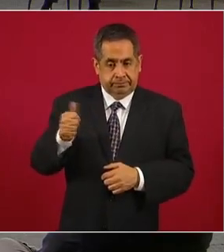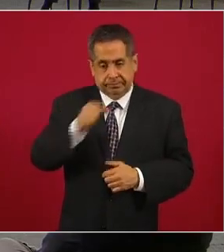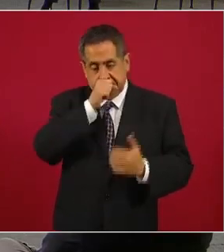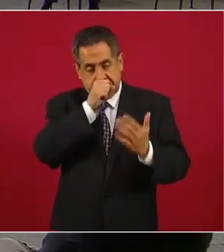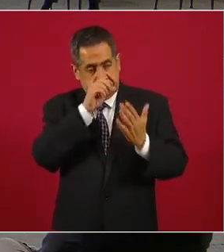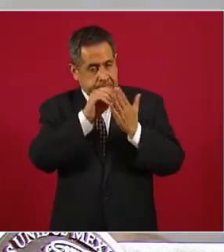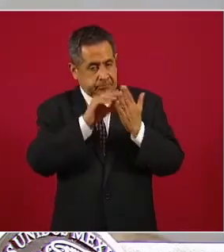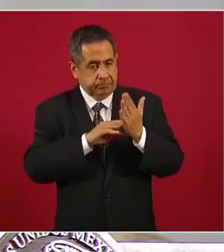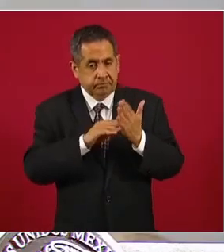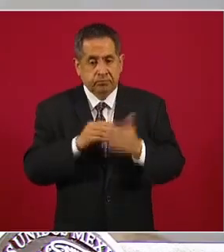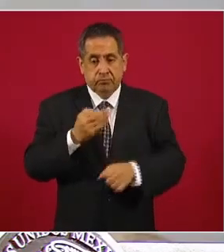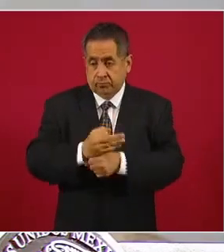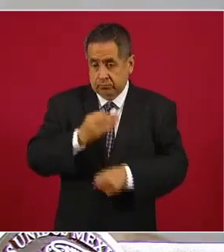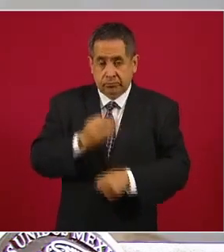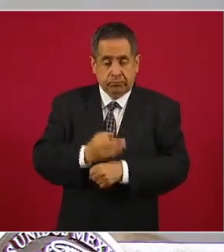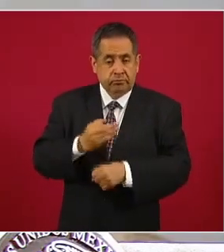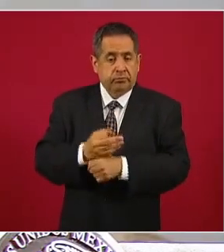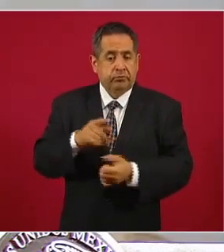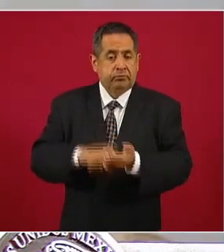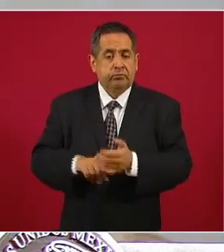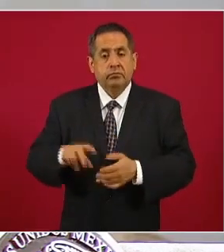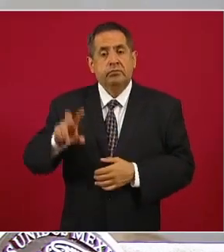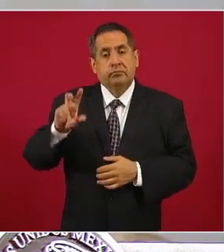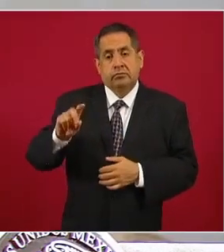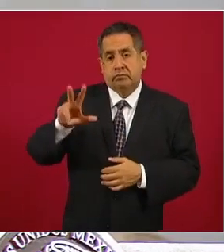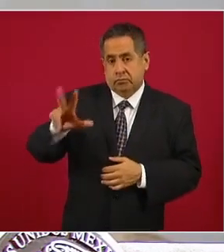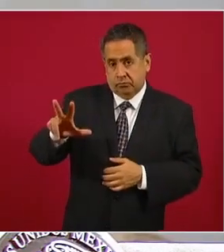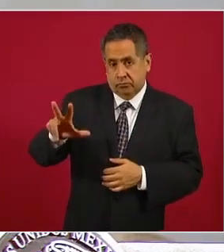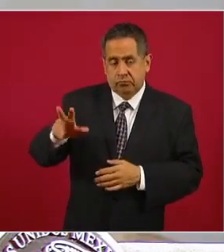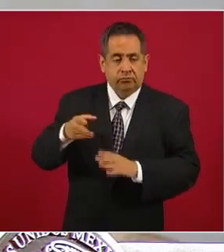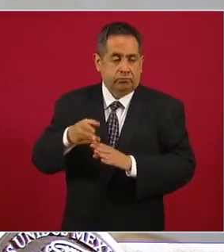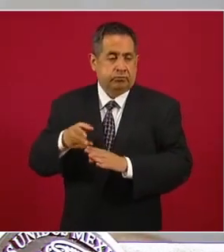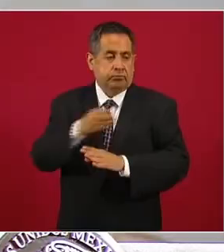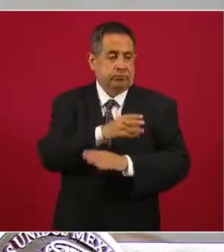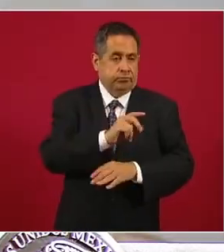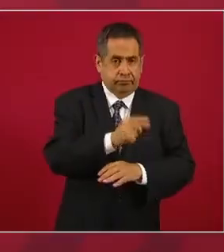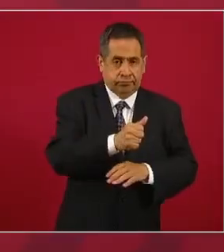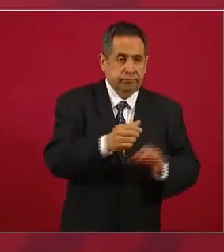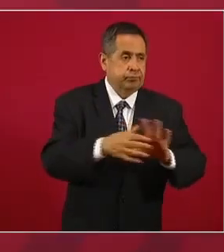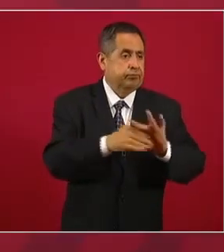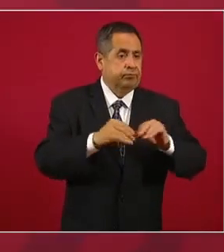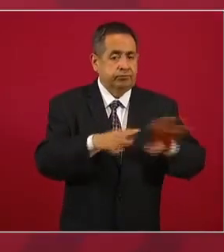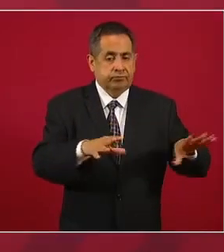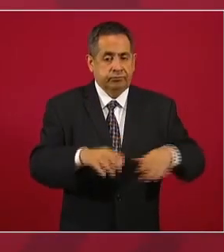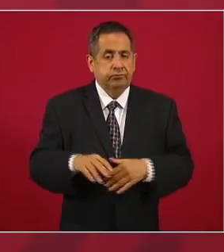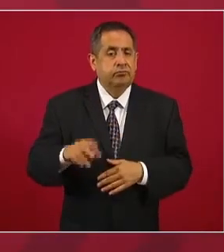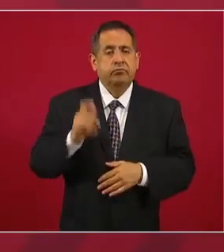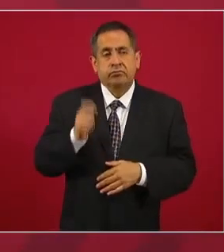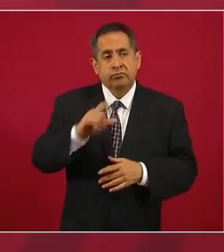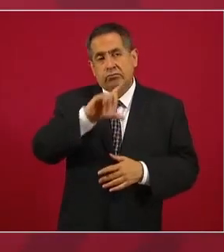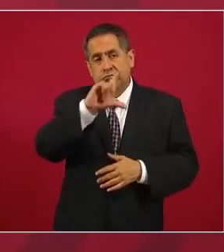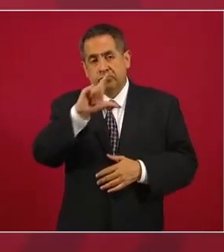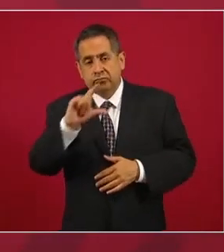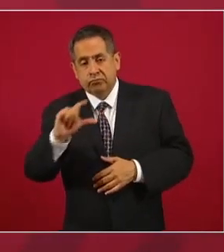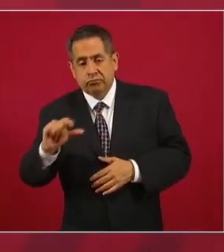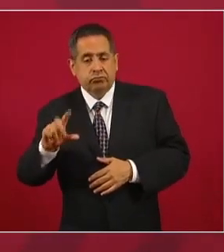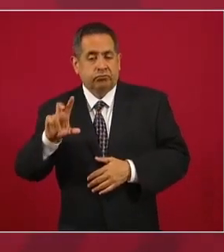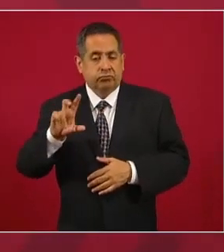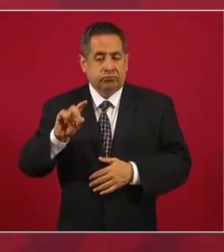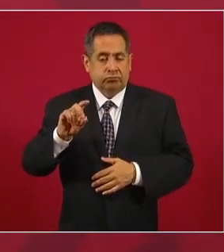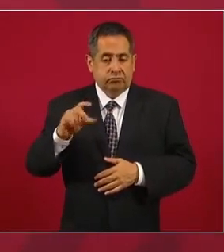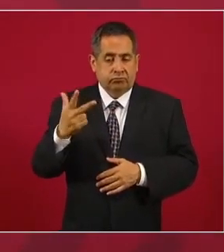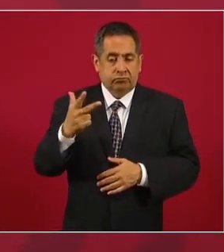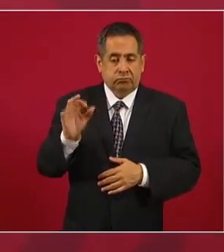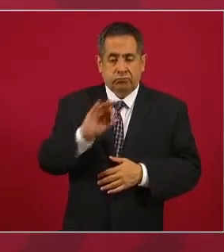datos, vivimos en este momento en la semana 38, tenemos ya 38% de